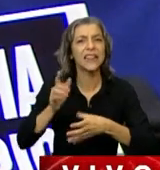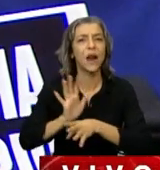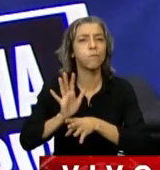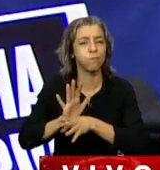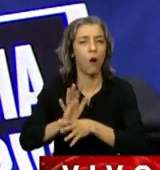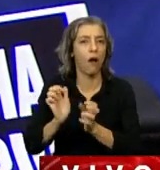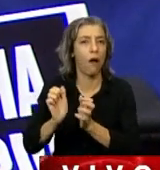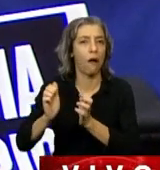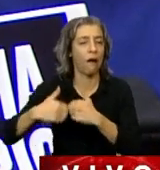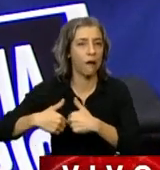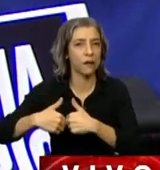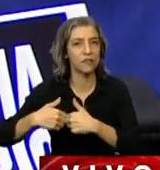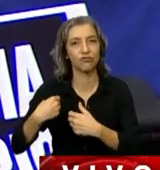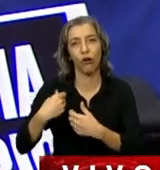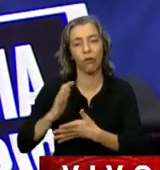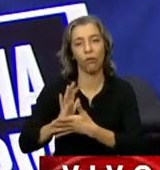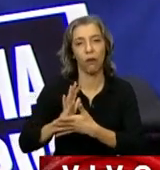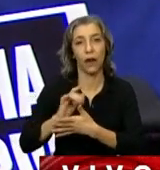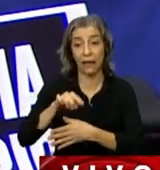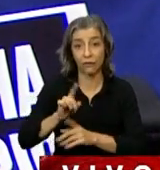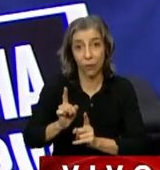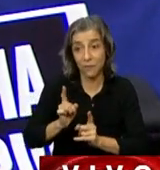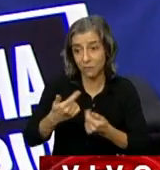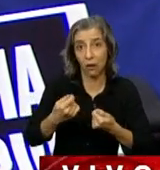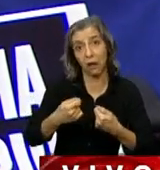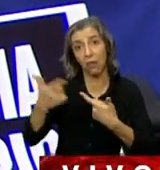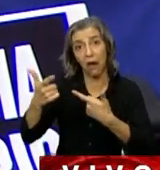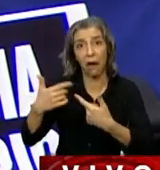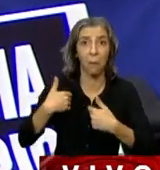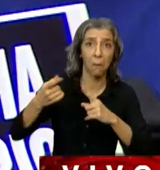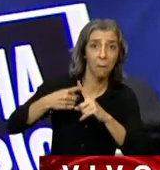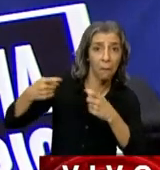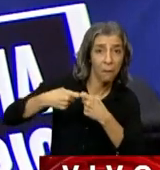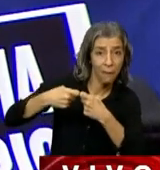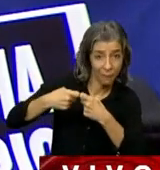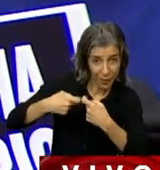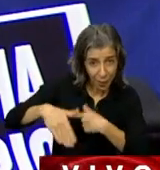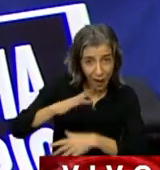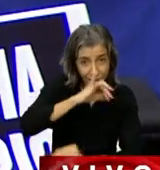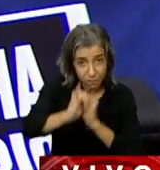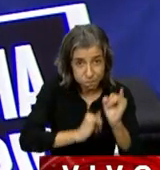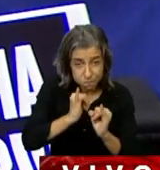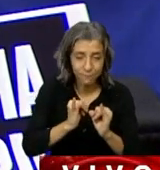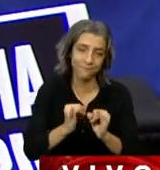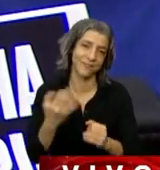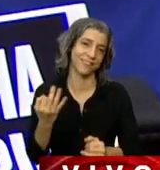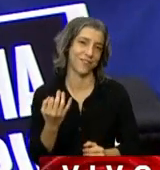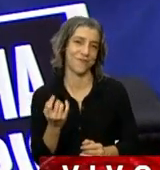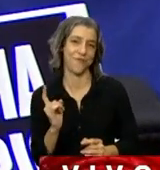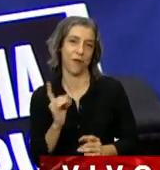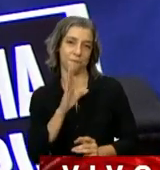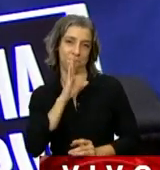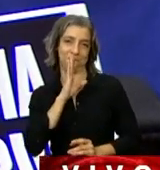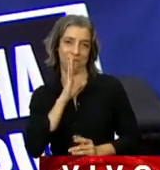encubrir su propia entrega? Seguramente no. ¿Colocaría el problema de que Menem, bajo